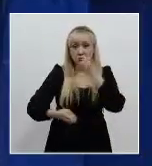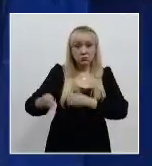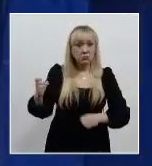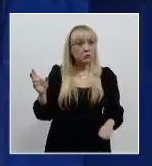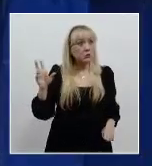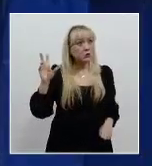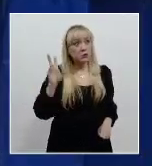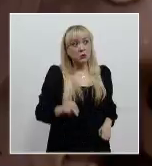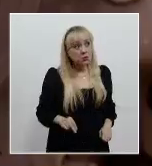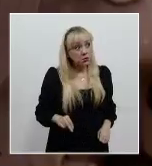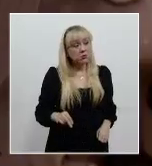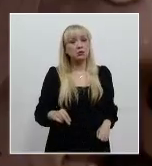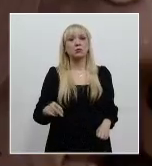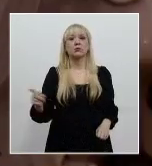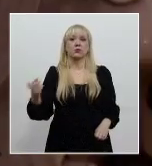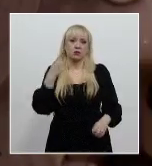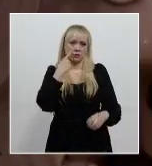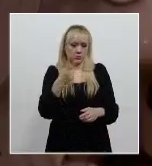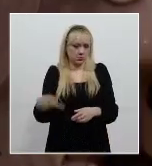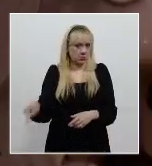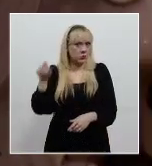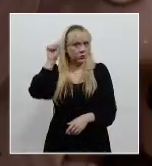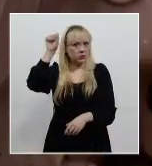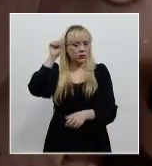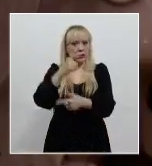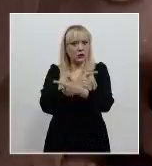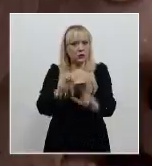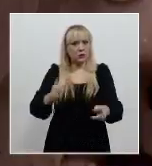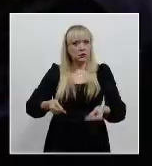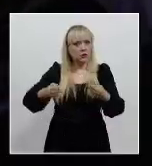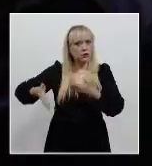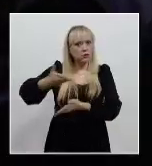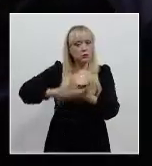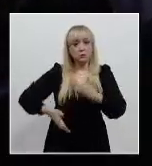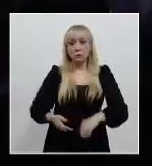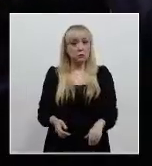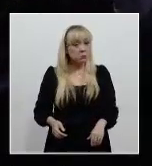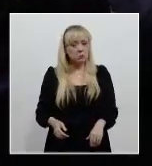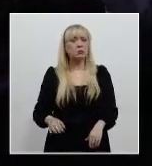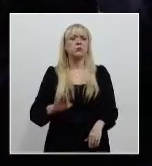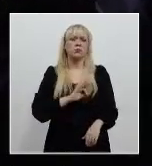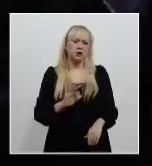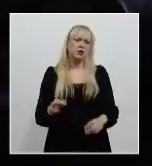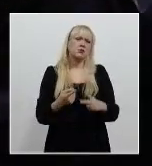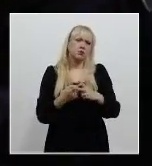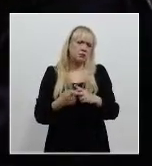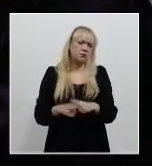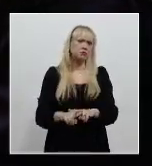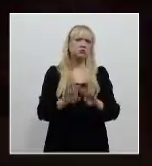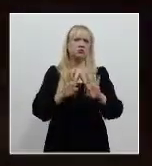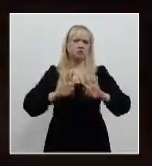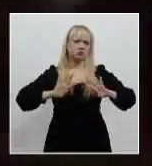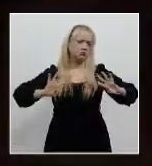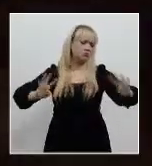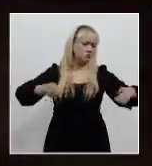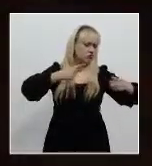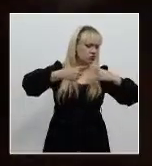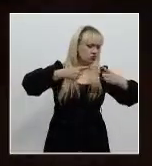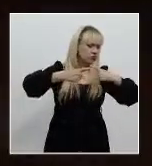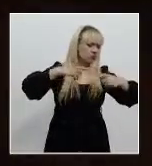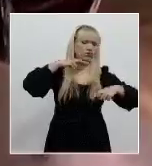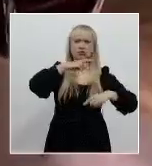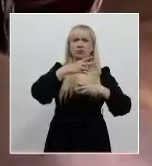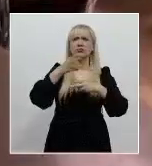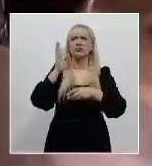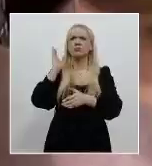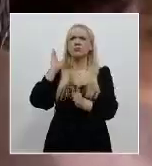la presunta violación a los derechos de libertad sindical y negociación colectiva, se puede iniciar un panel laboral de respuesta rápida que podría